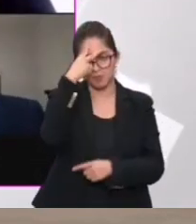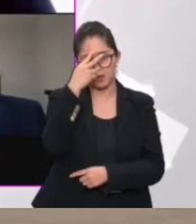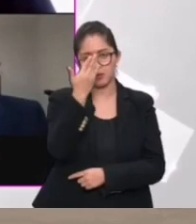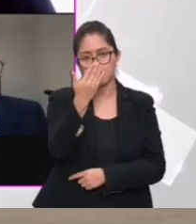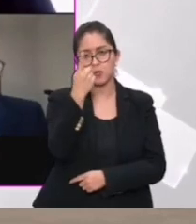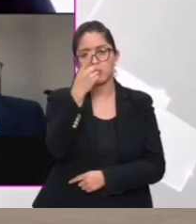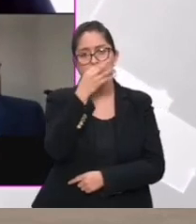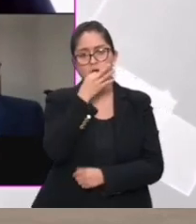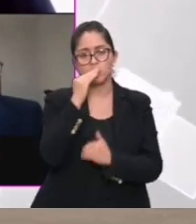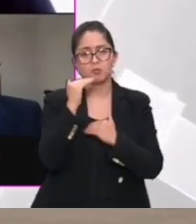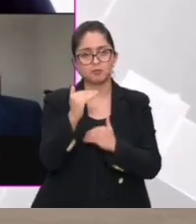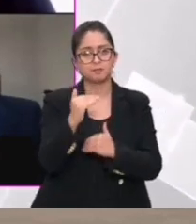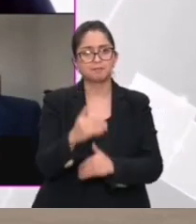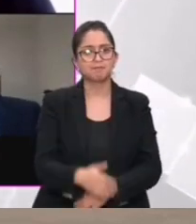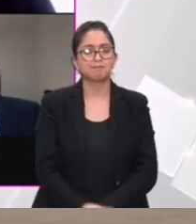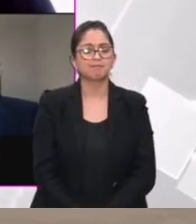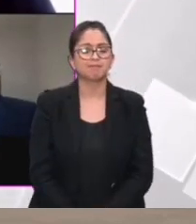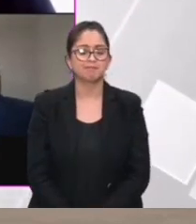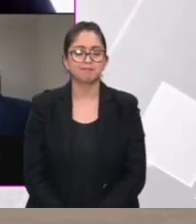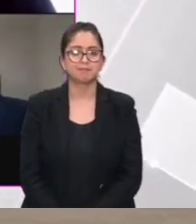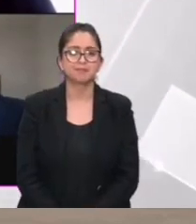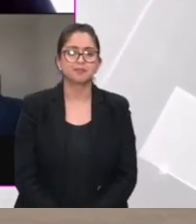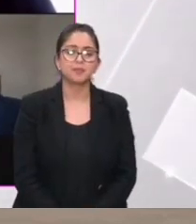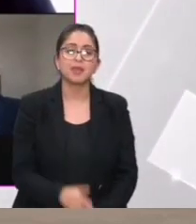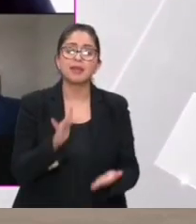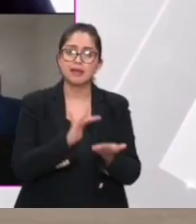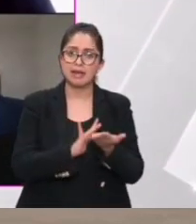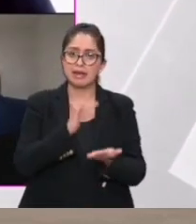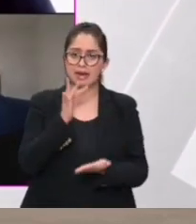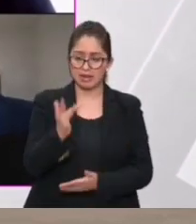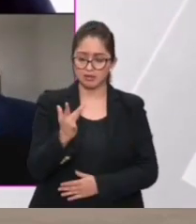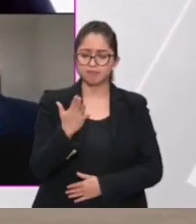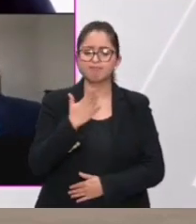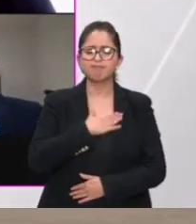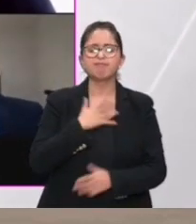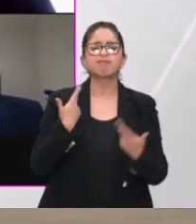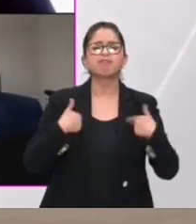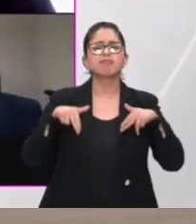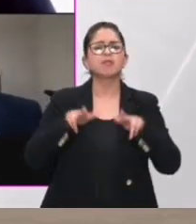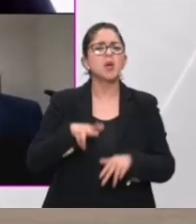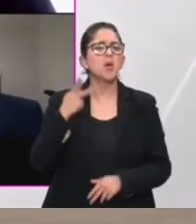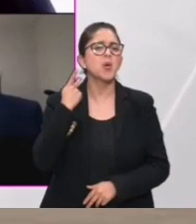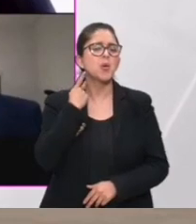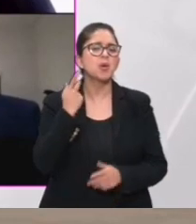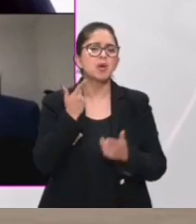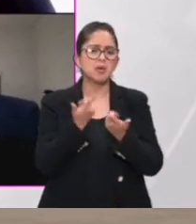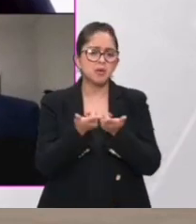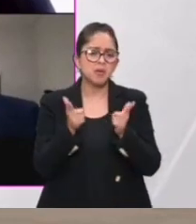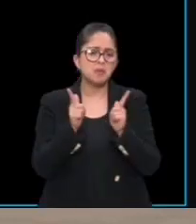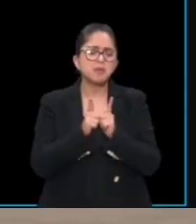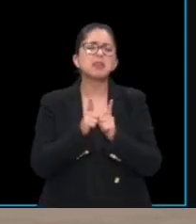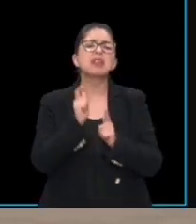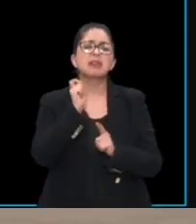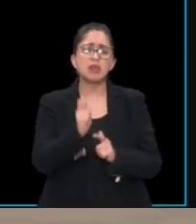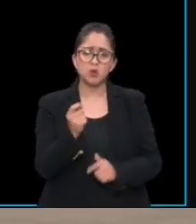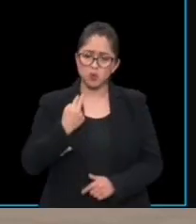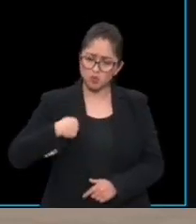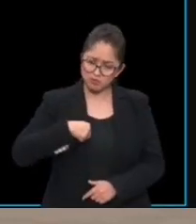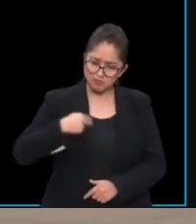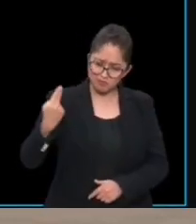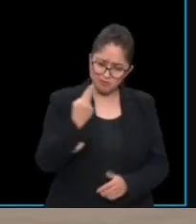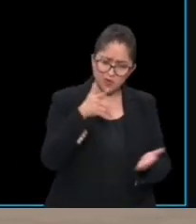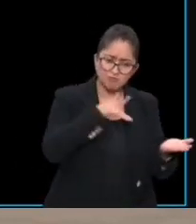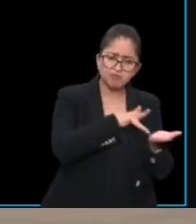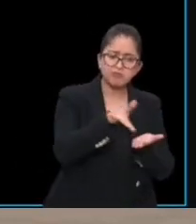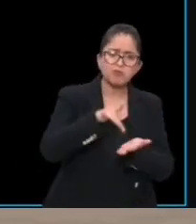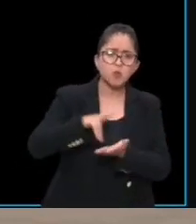Y muchas gracias. Pues quiero cerrar diciendo que Fuerza por México es un partido que le apuesta a las mujeres, a su empoderamiento. Queremos mujeres sanas y